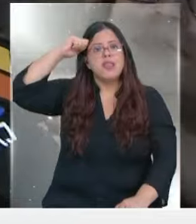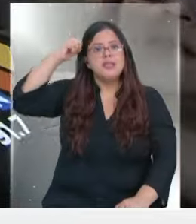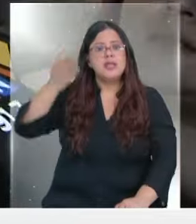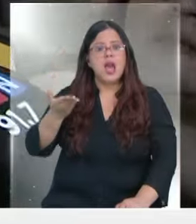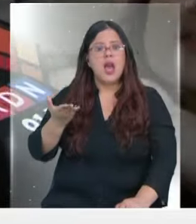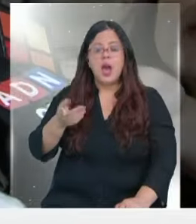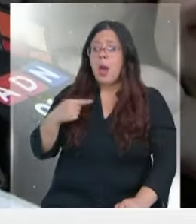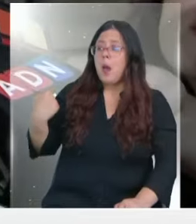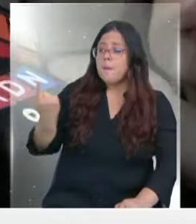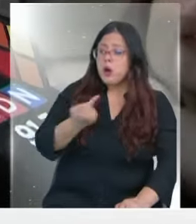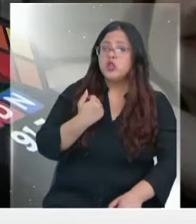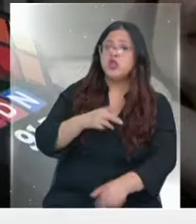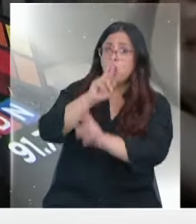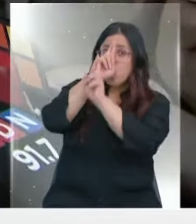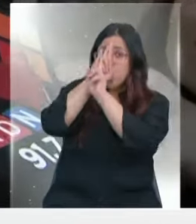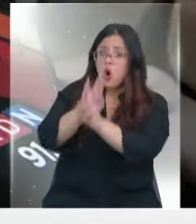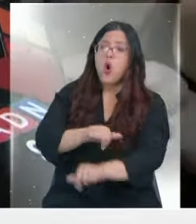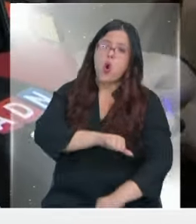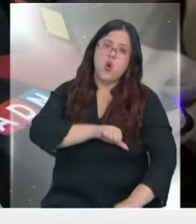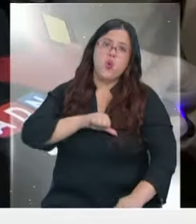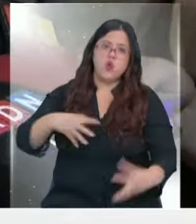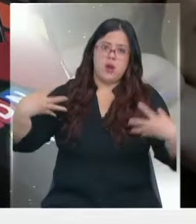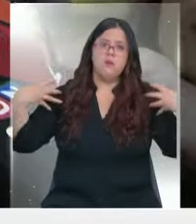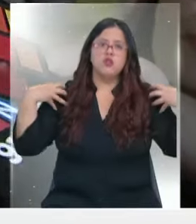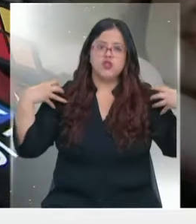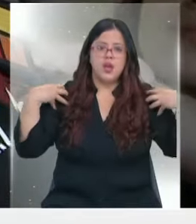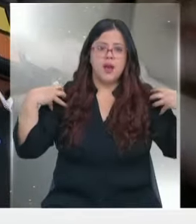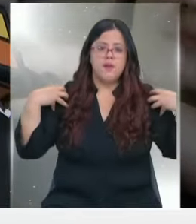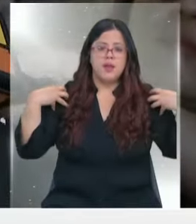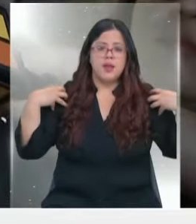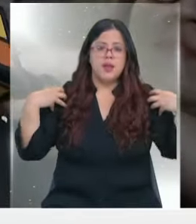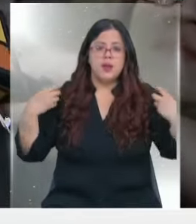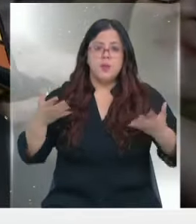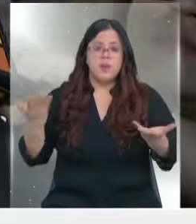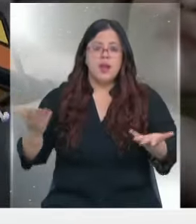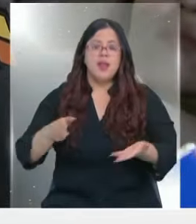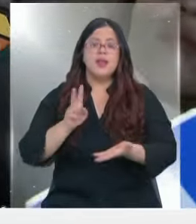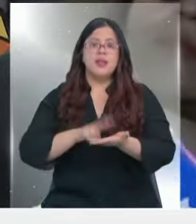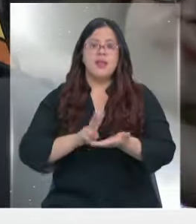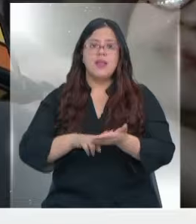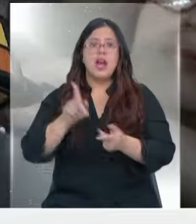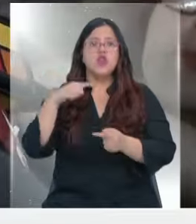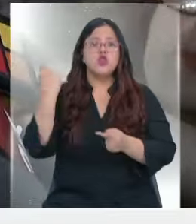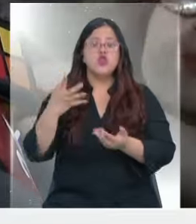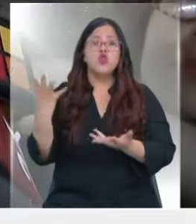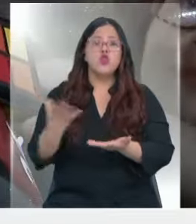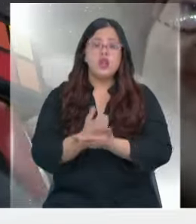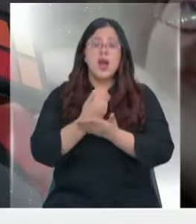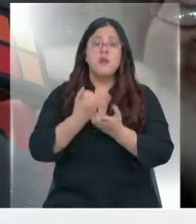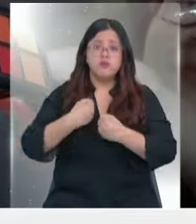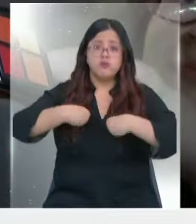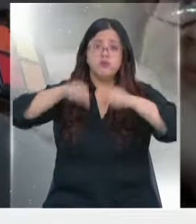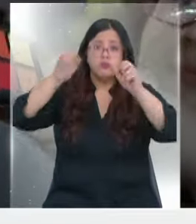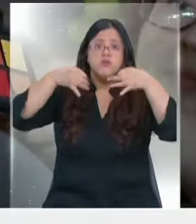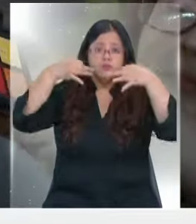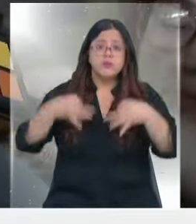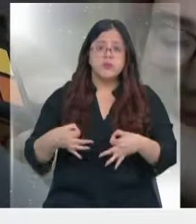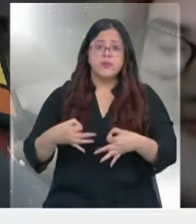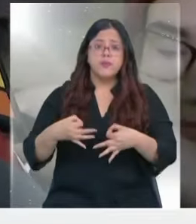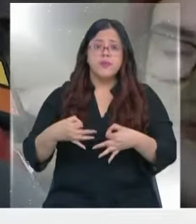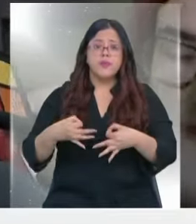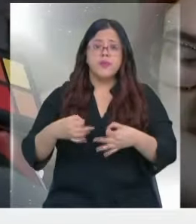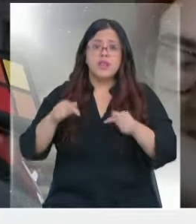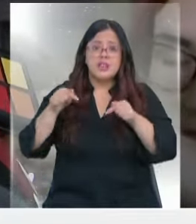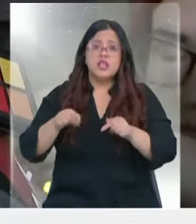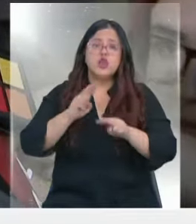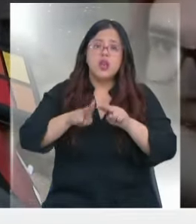es un gran honor y una gran responsabilidad, porque la verdad es que conseguimos un gran triunfo, que ha sido también labor de lo que